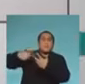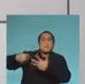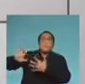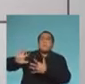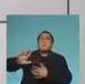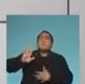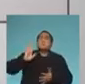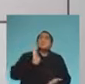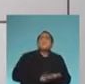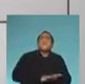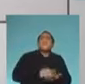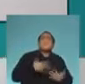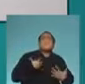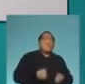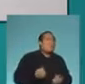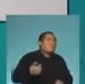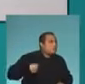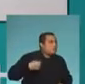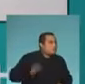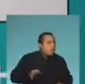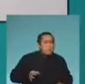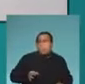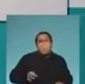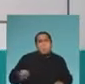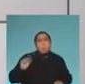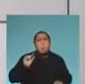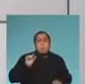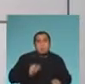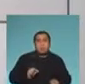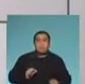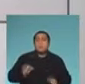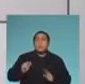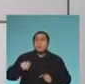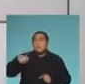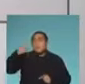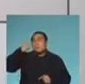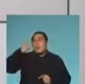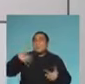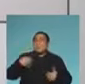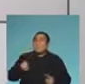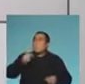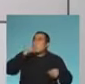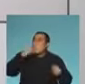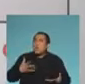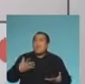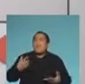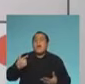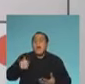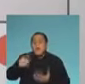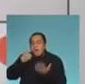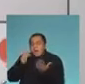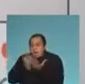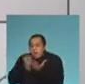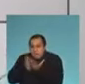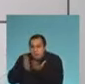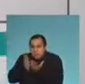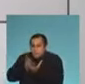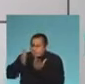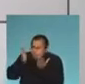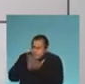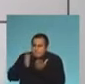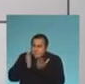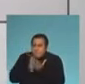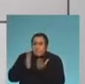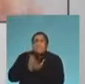salud. Y bueno, llevé esto para poder recuperar mi salud, tuve que empezar a estudiar mucho sobre aquellas